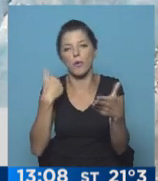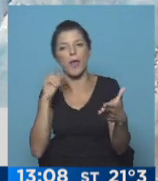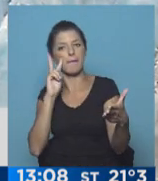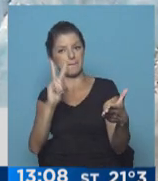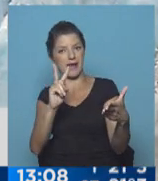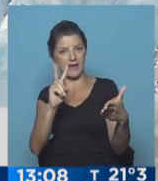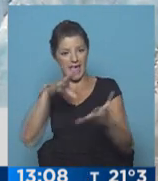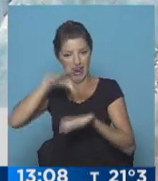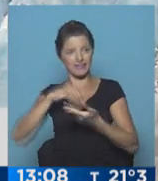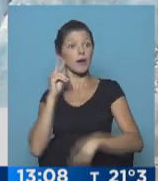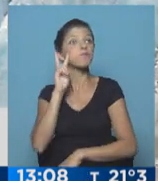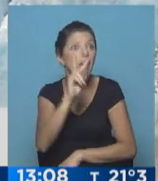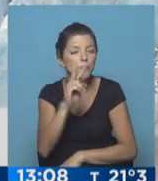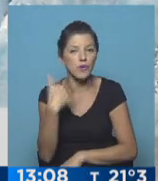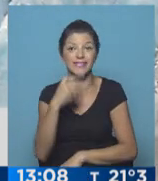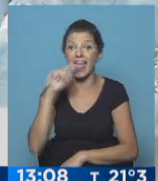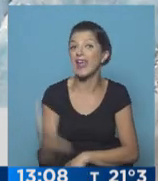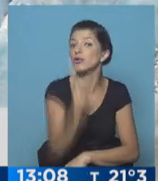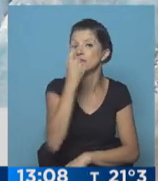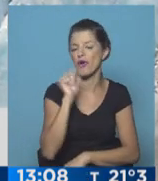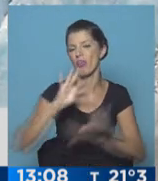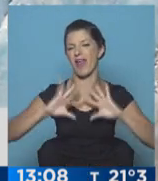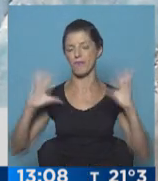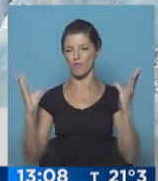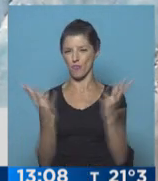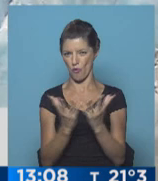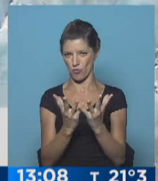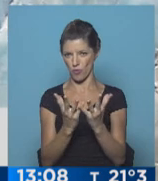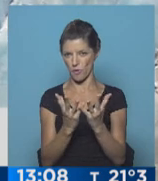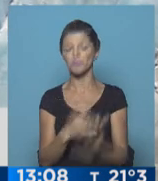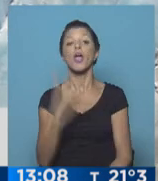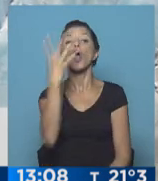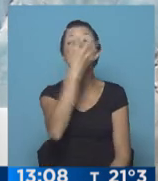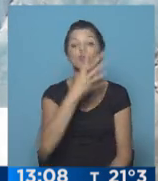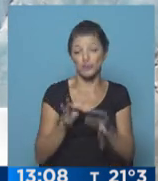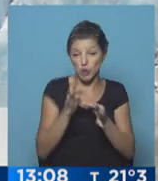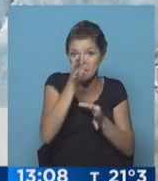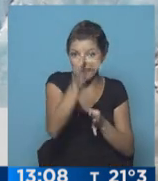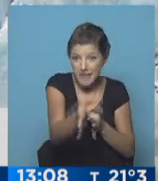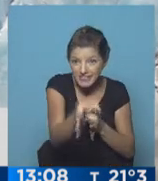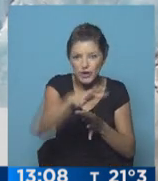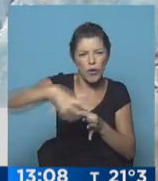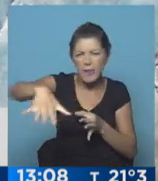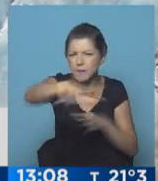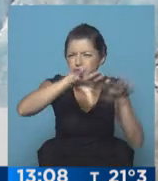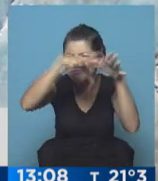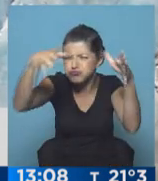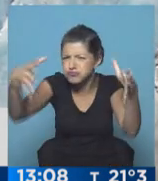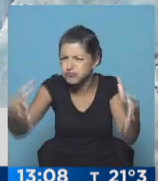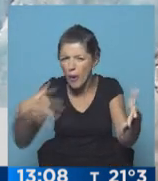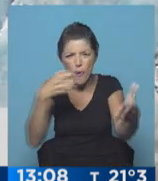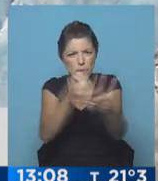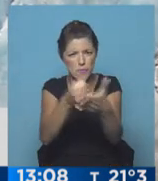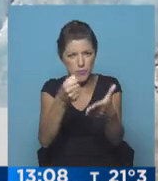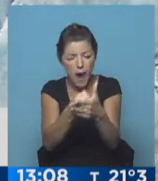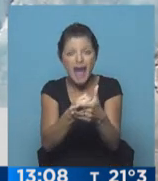desde tierra, el único en el mundo. Estamos a 400 metros de esta fantástica estructura de